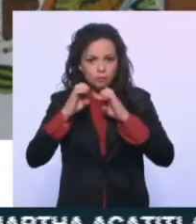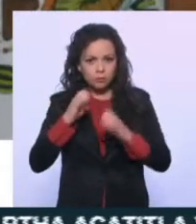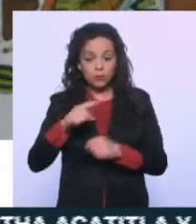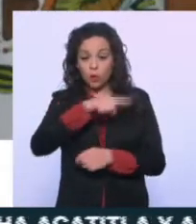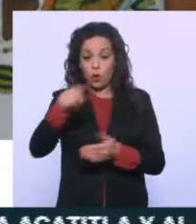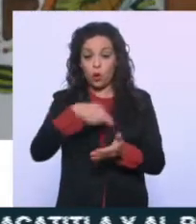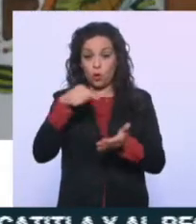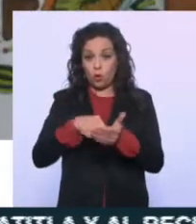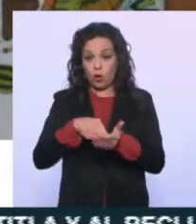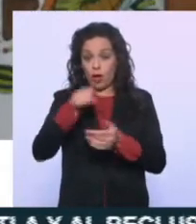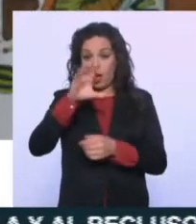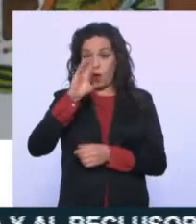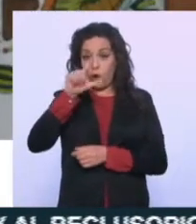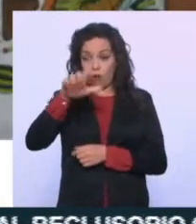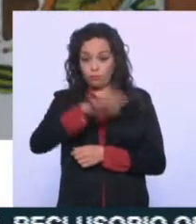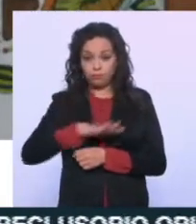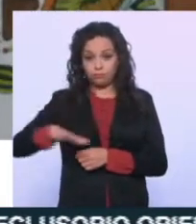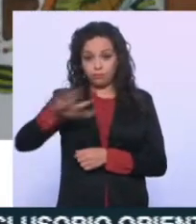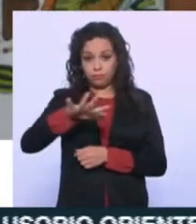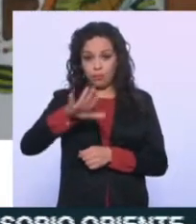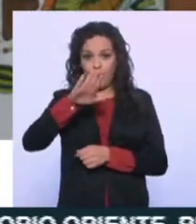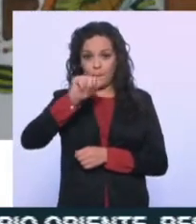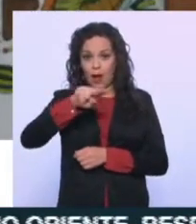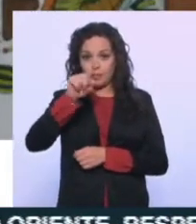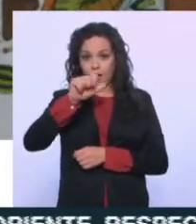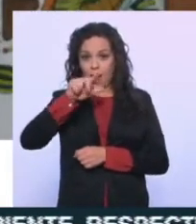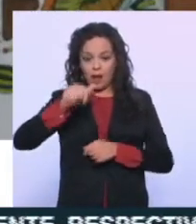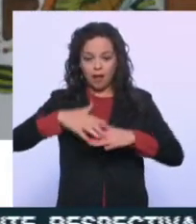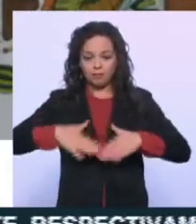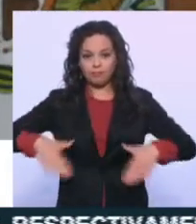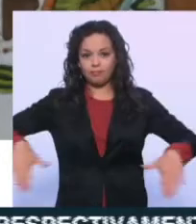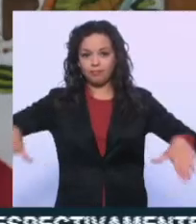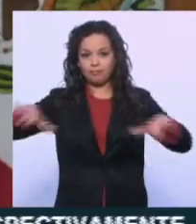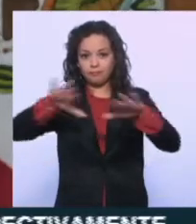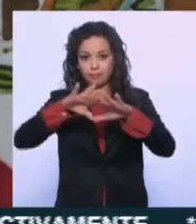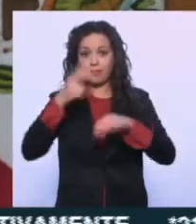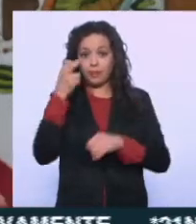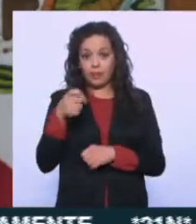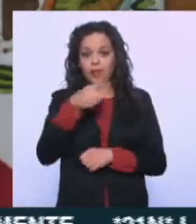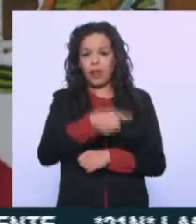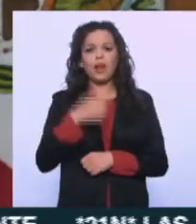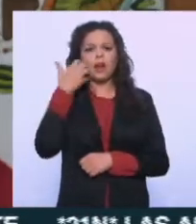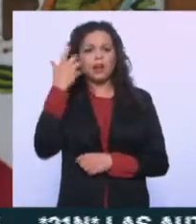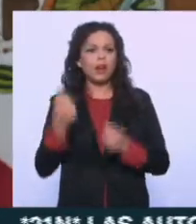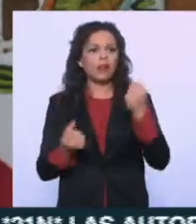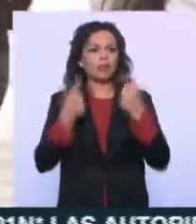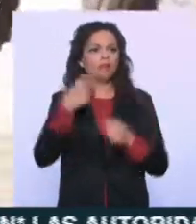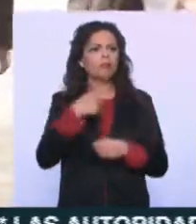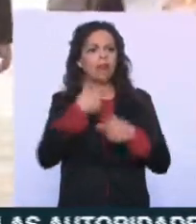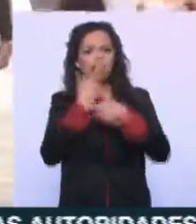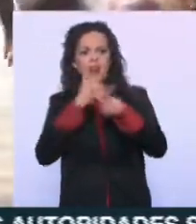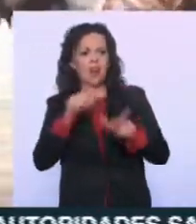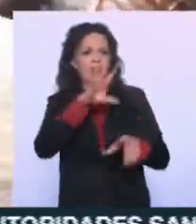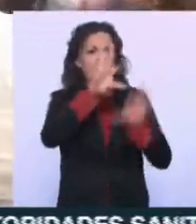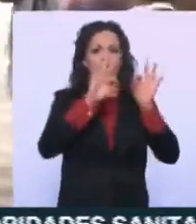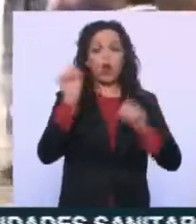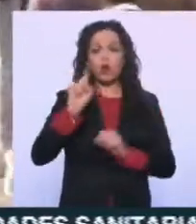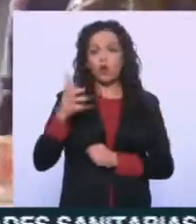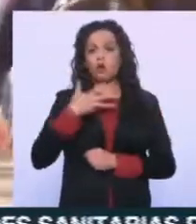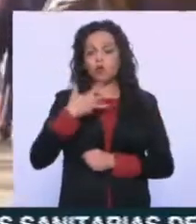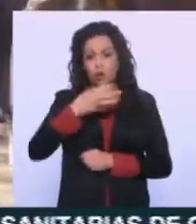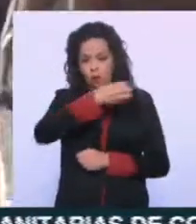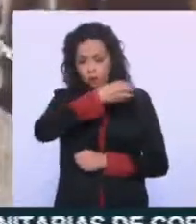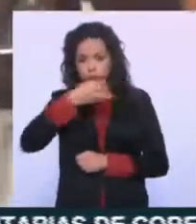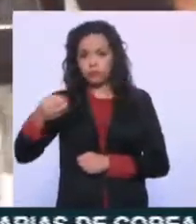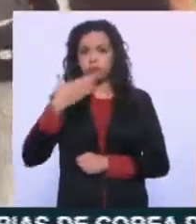protocolo inclusive para recorrer una manzana, no es que te la hayas encontrado y empieces por donde tú quieras, hay todo un protocolo para eso. Cada 10 años,